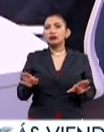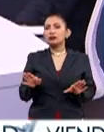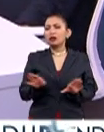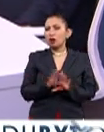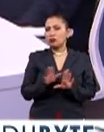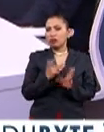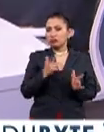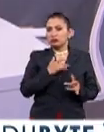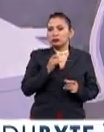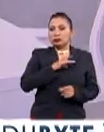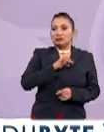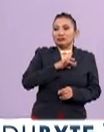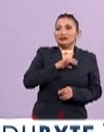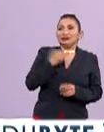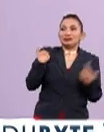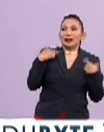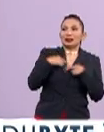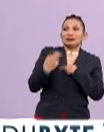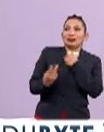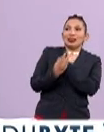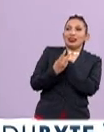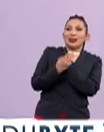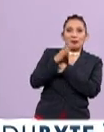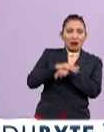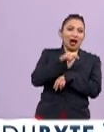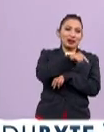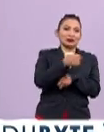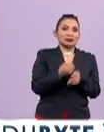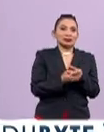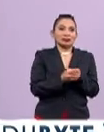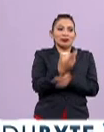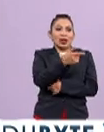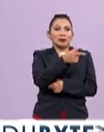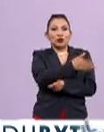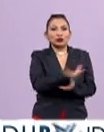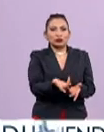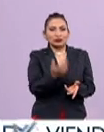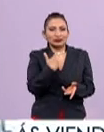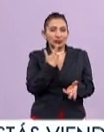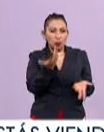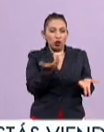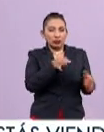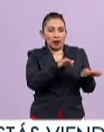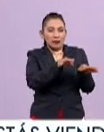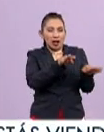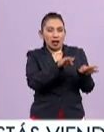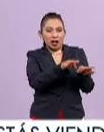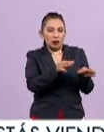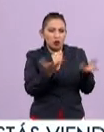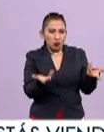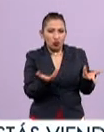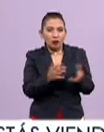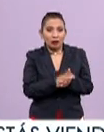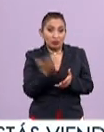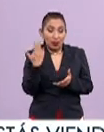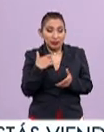medio intimidante, maestro, para los profesores y más si son nuevos ahí en el ejercicio de la docencia, que de repente le siguen allá